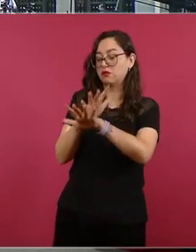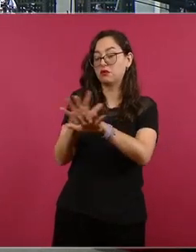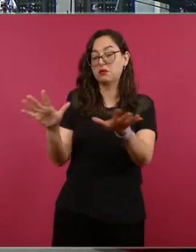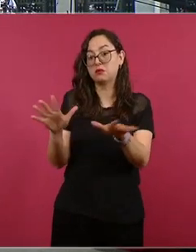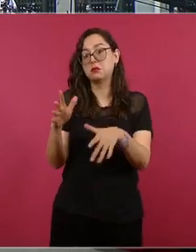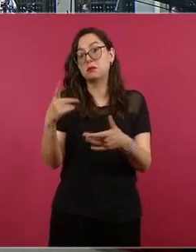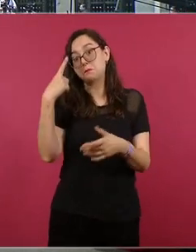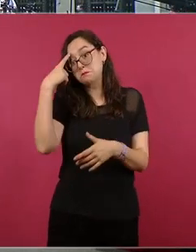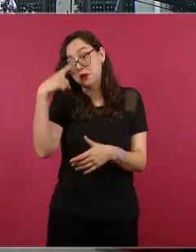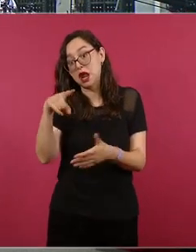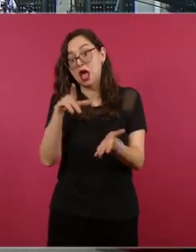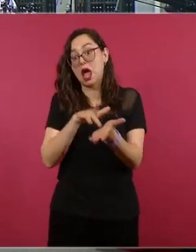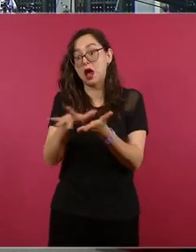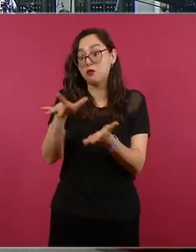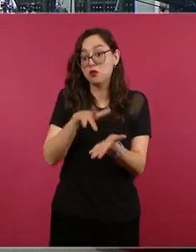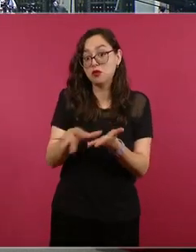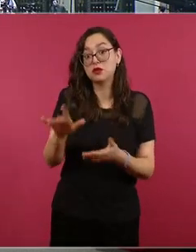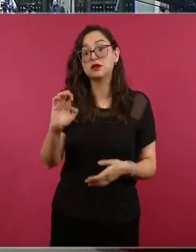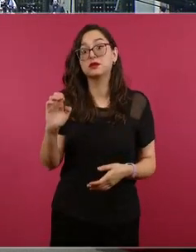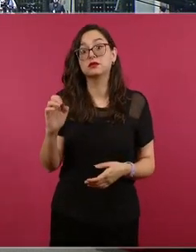de gobiernos a la presidencia. Pues sí.